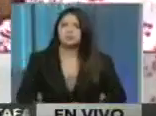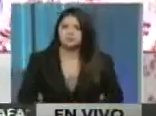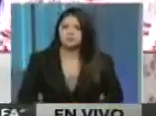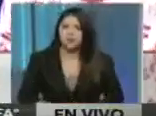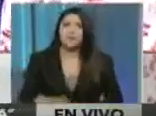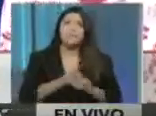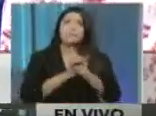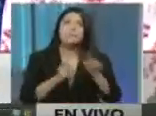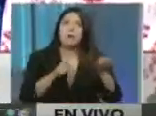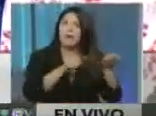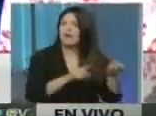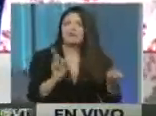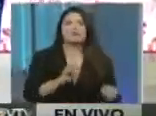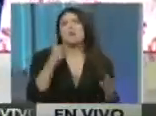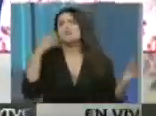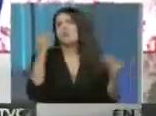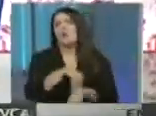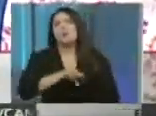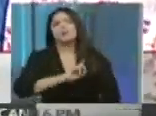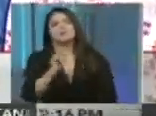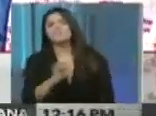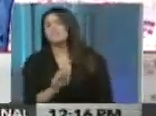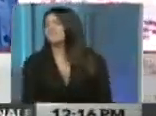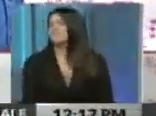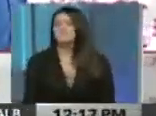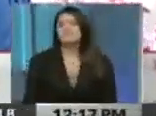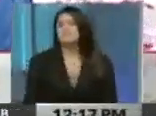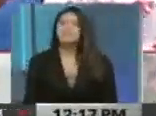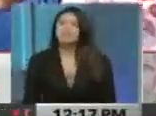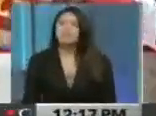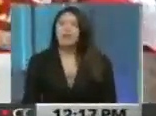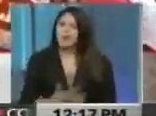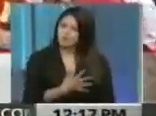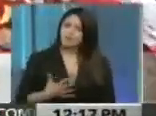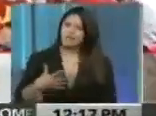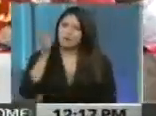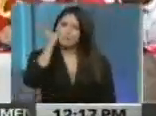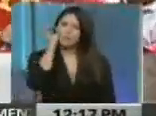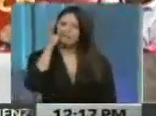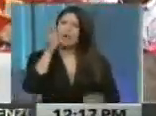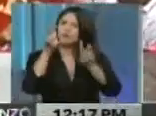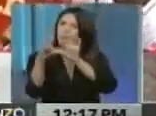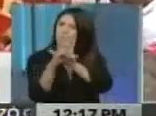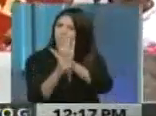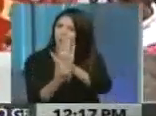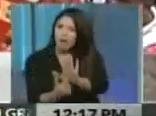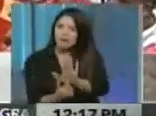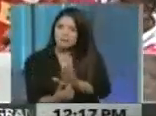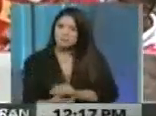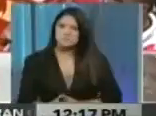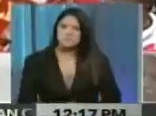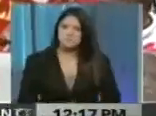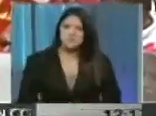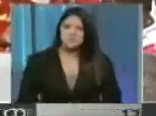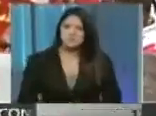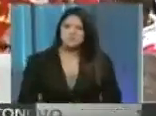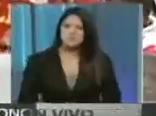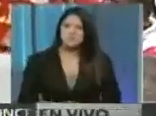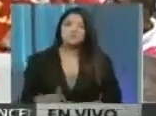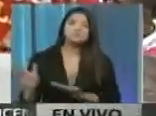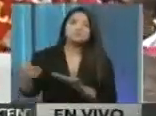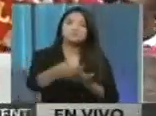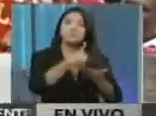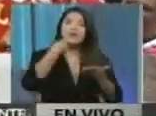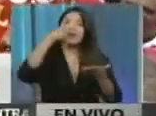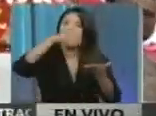Bueno, ellos no están de acuerdo con ese. Pretendieron meter una ley para recoger las